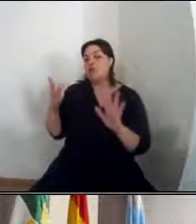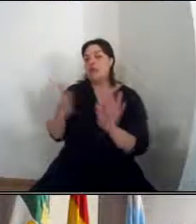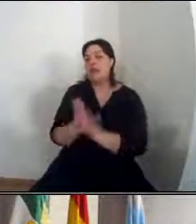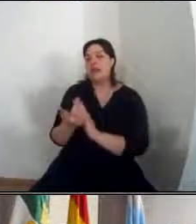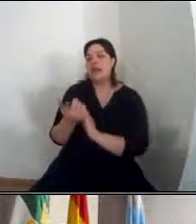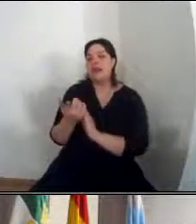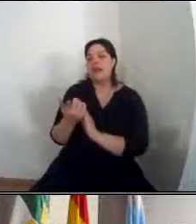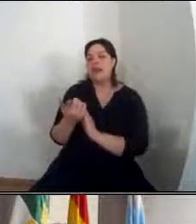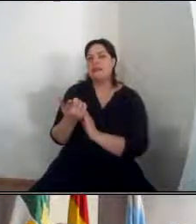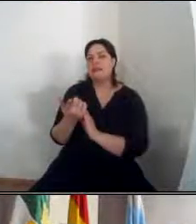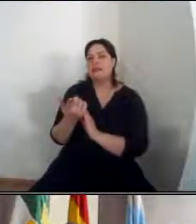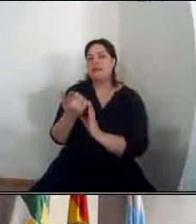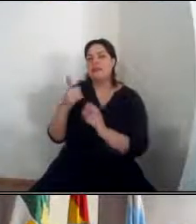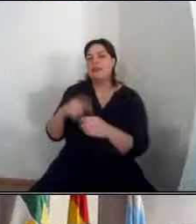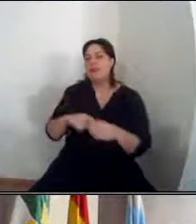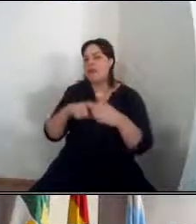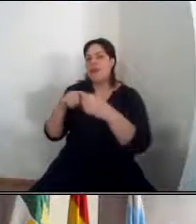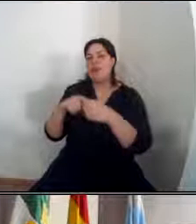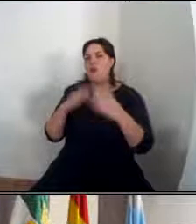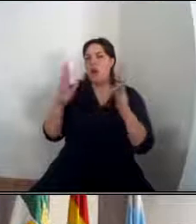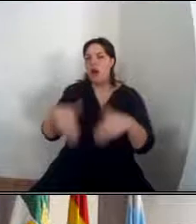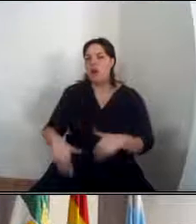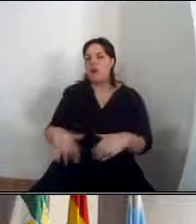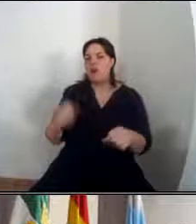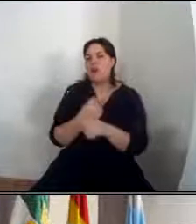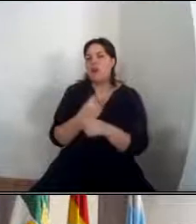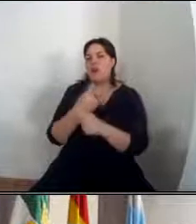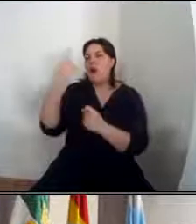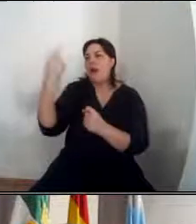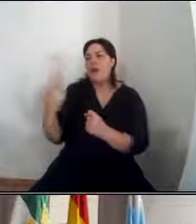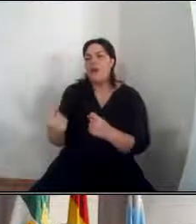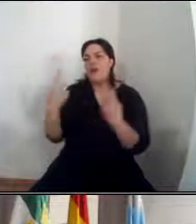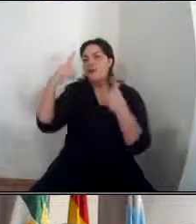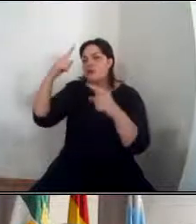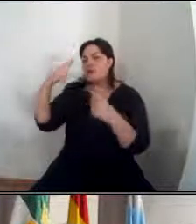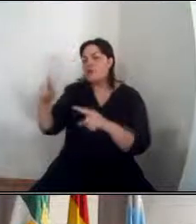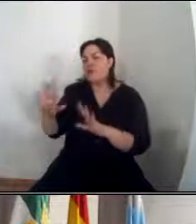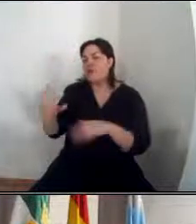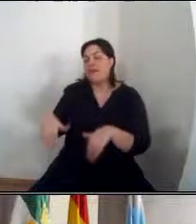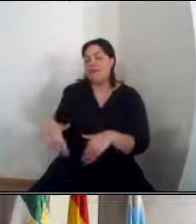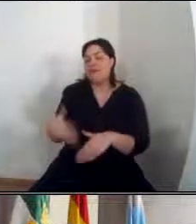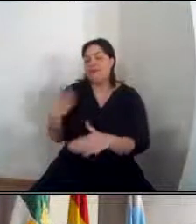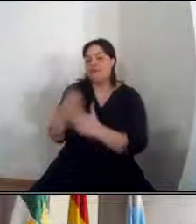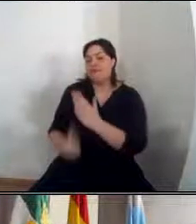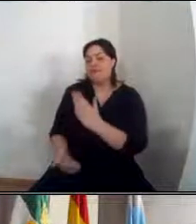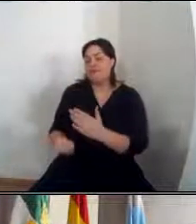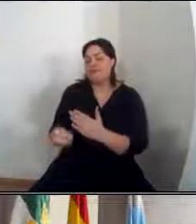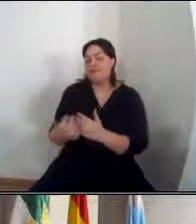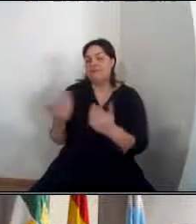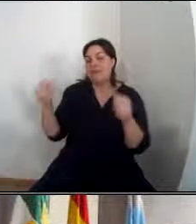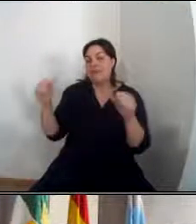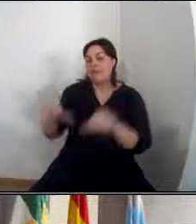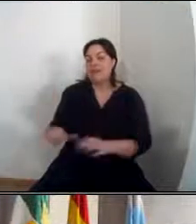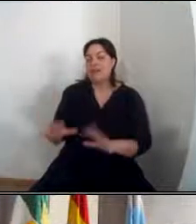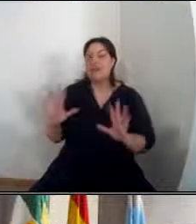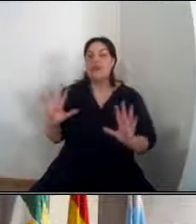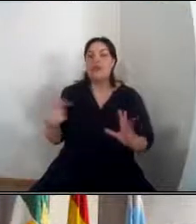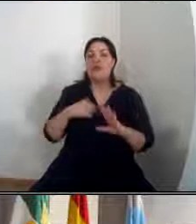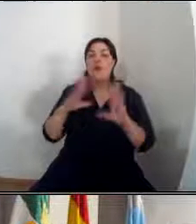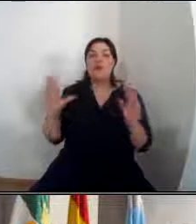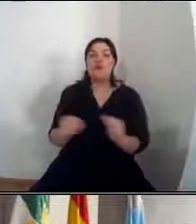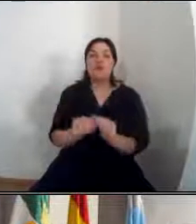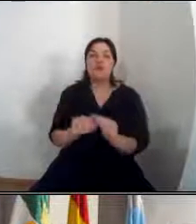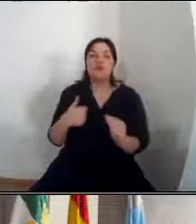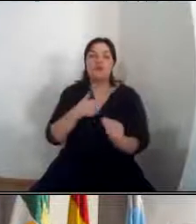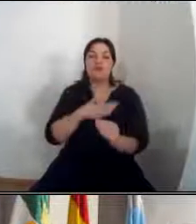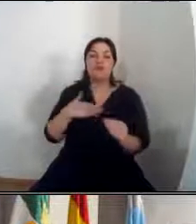ese trabajo en solitario de los países. Mirad, yo creo que como conclusión